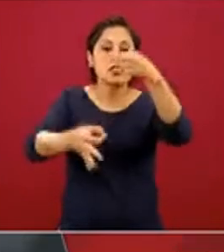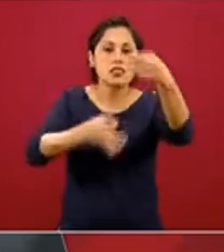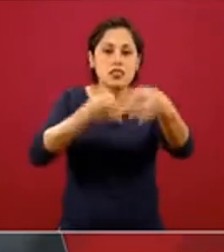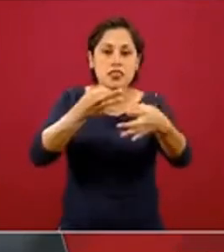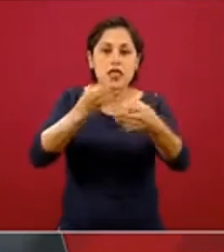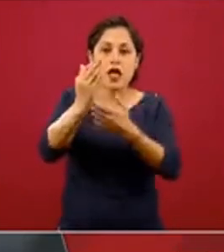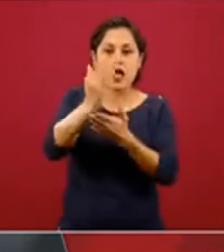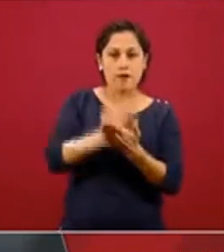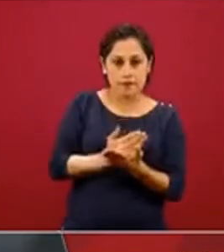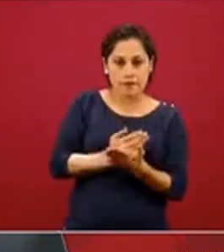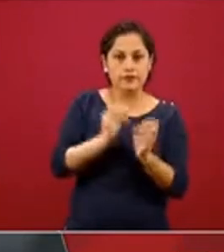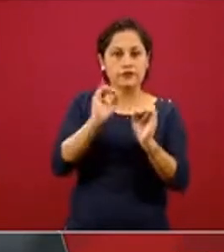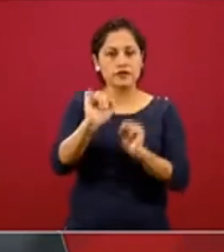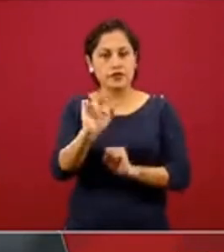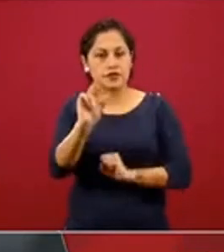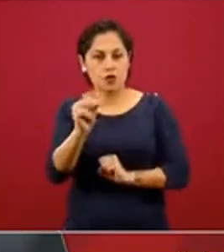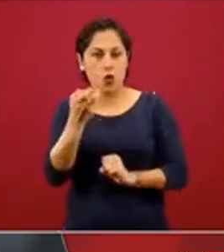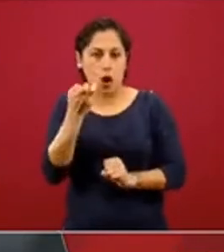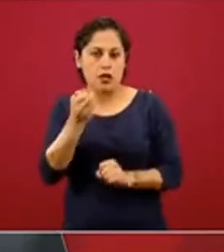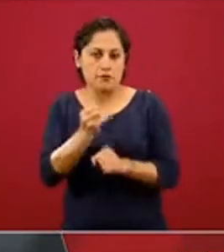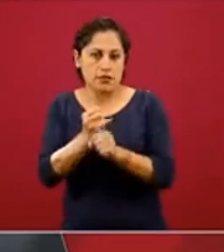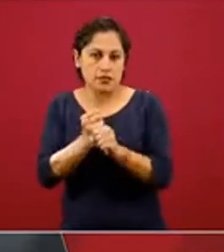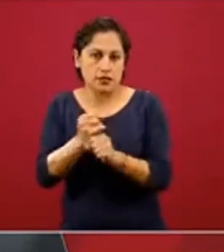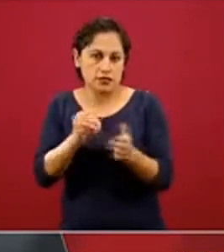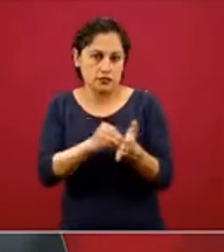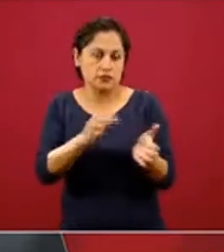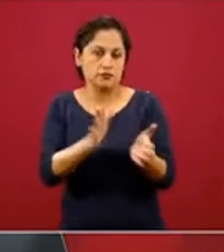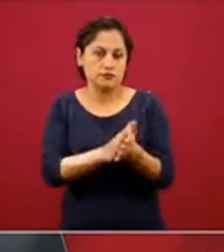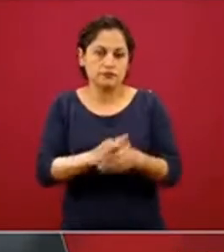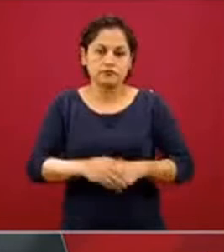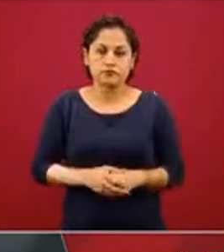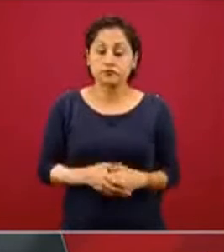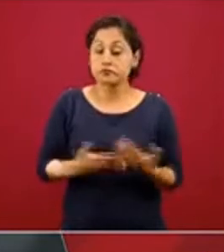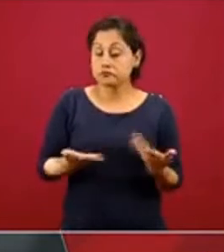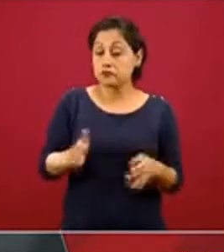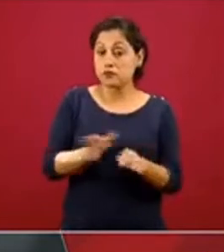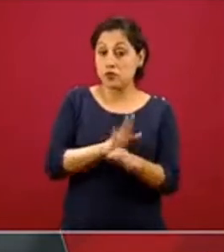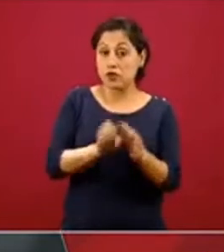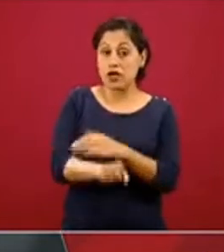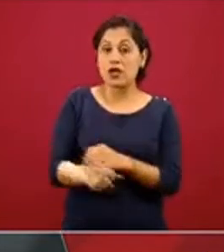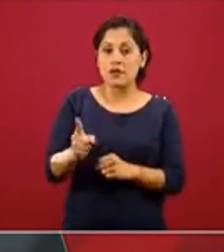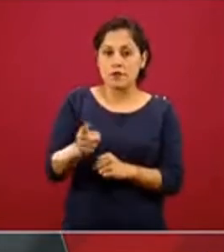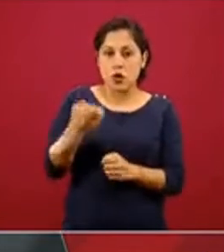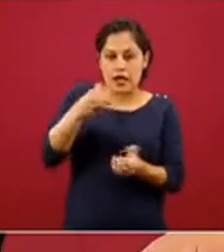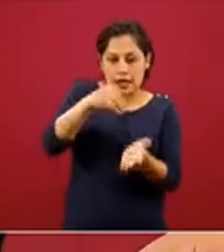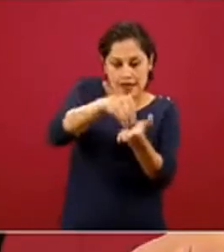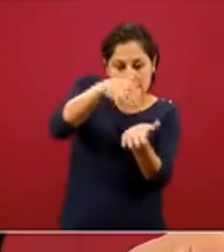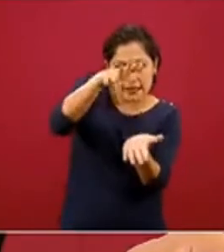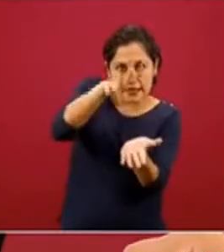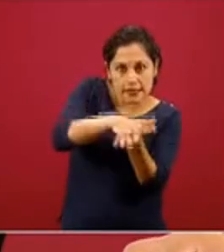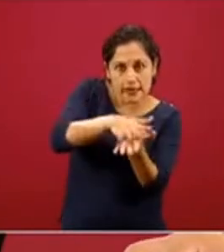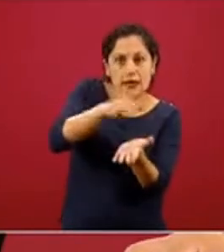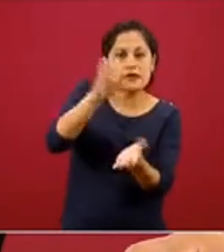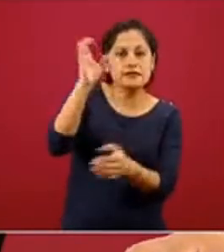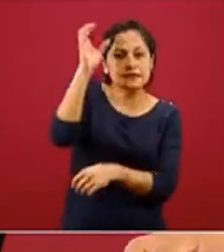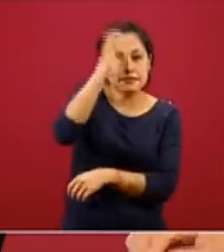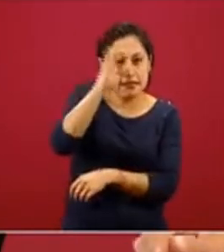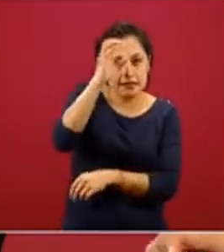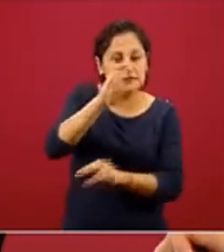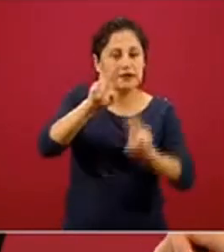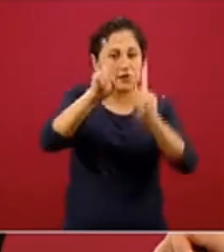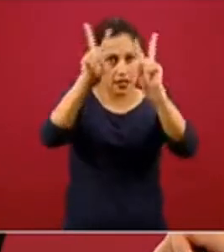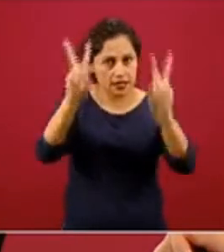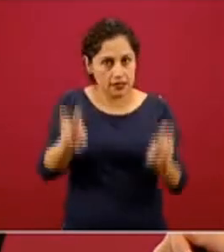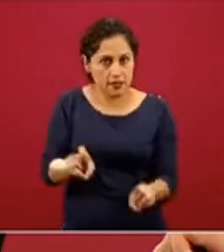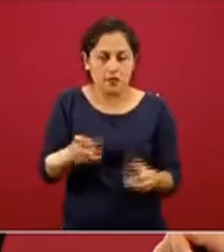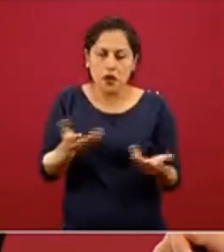son propagadas. En este caso, también como toda publicación científica, como todo estudio, tiene algunas limitaciones,